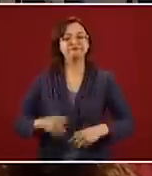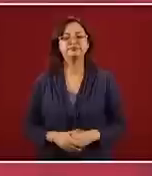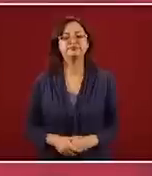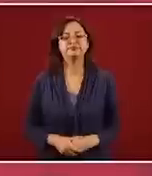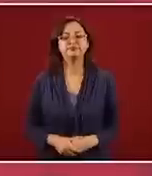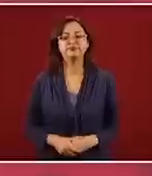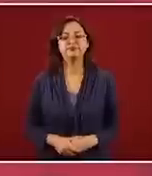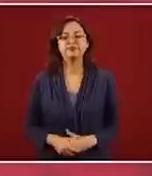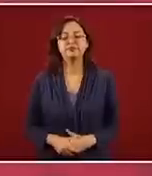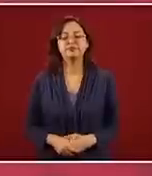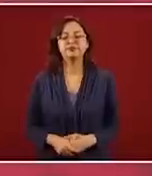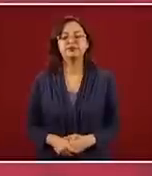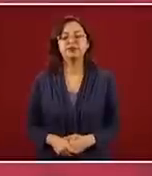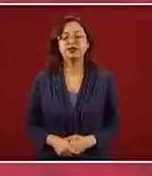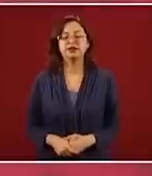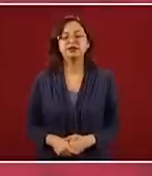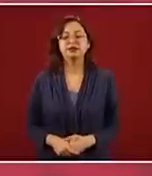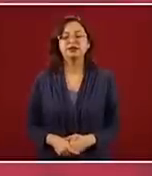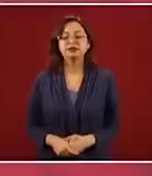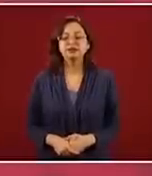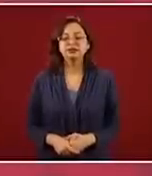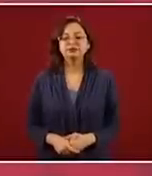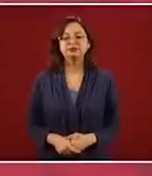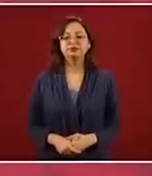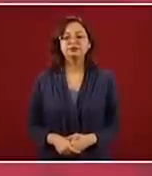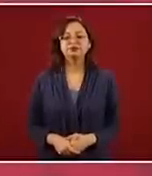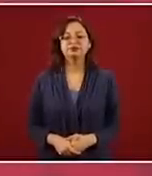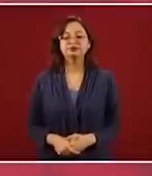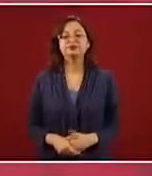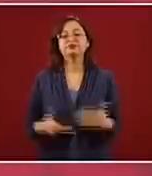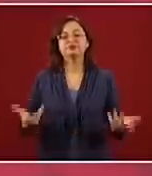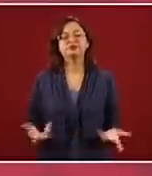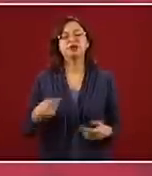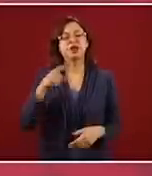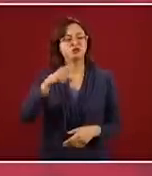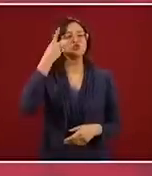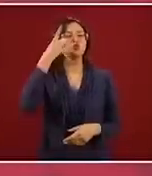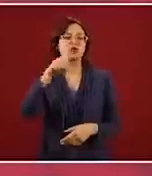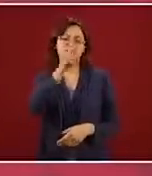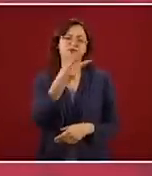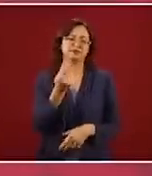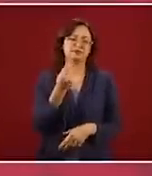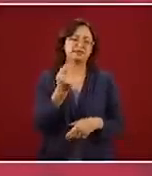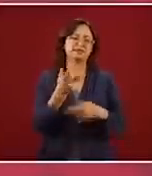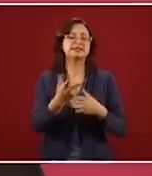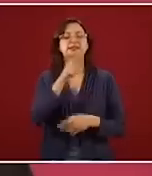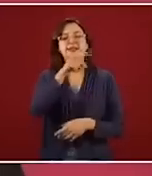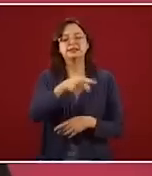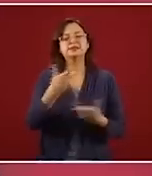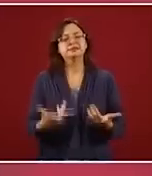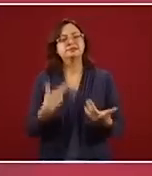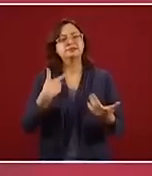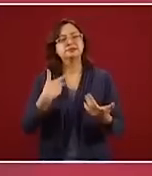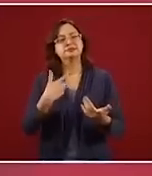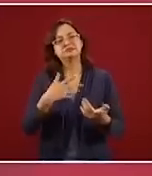Yo te he platicado yo con un dueño de un medio de comunicación y le decía, ¿por qué no haces una